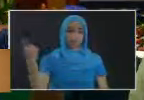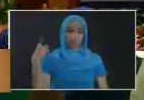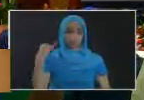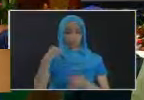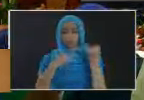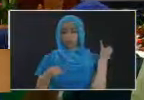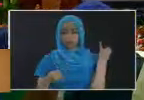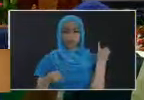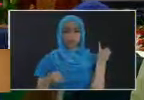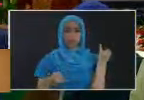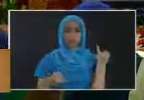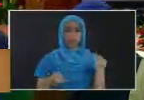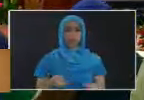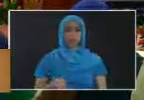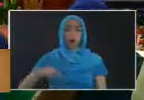terminado.